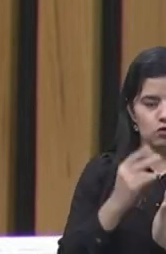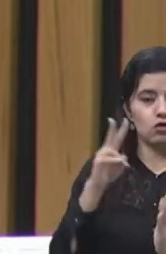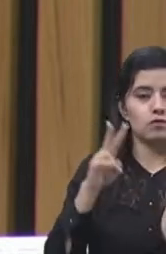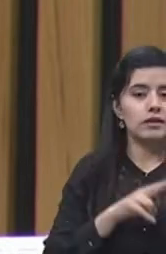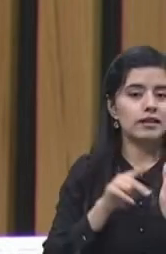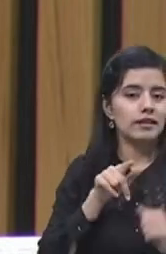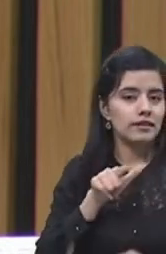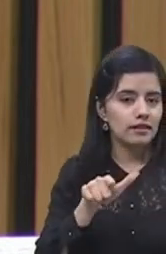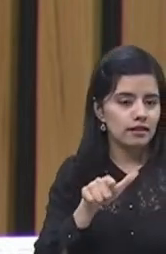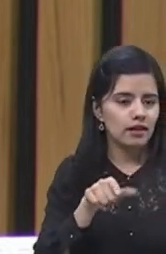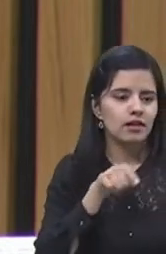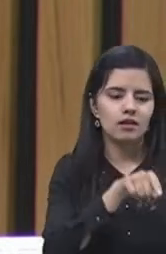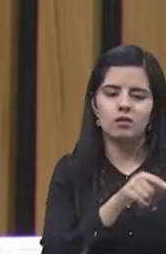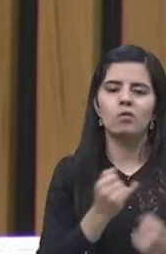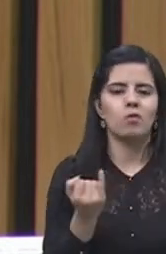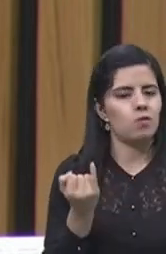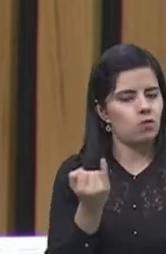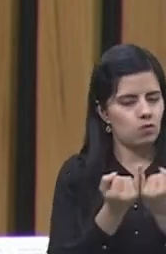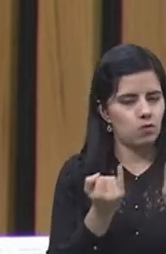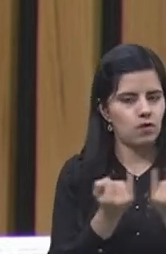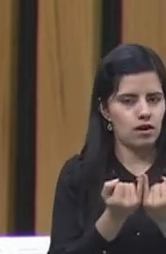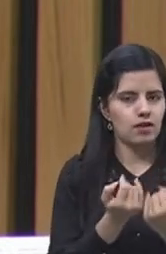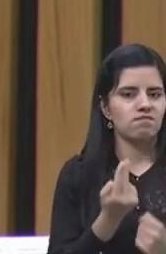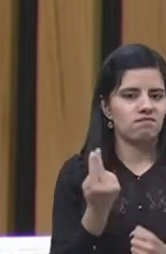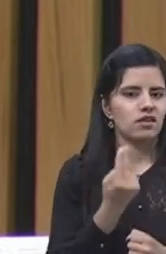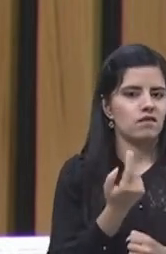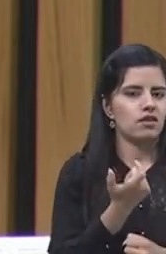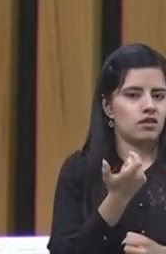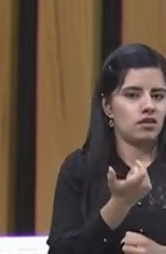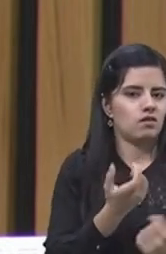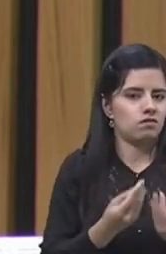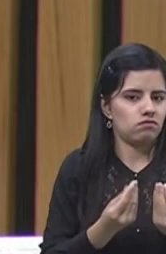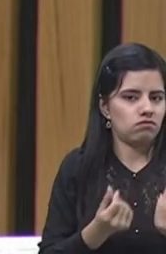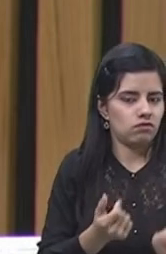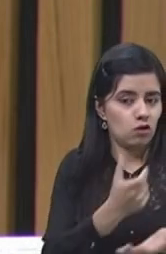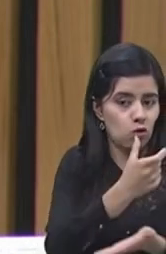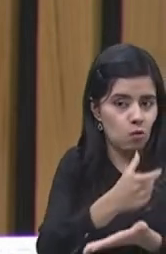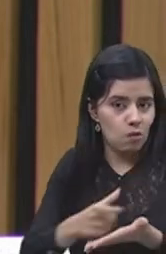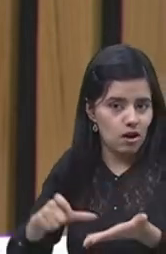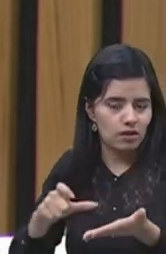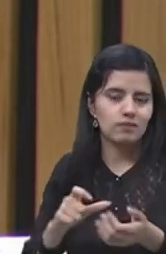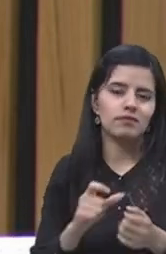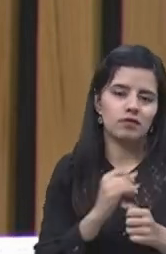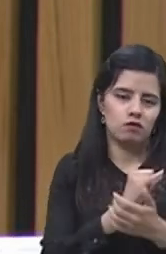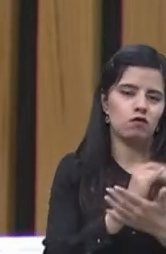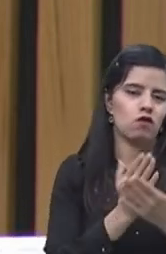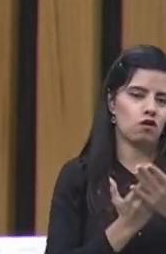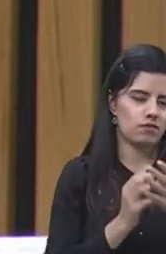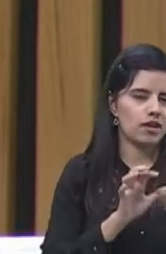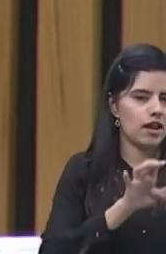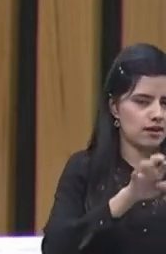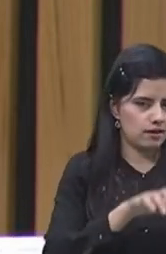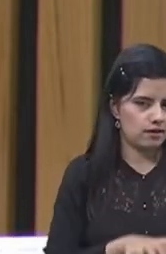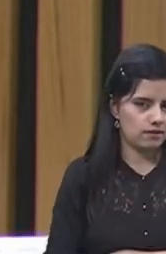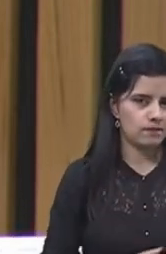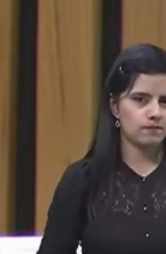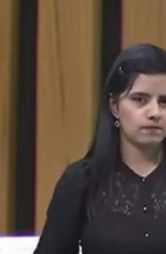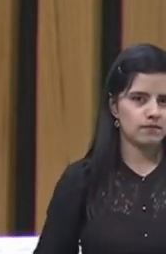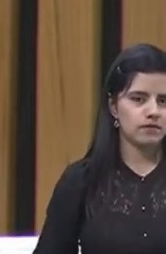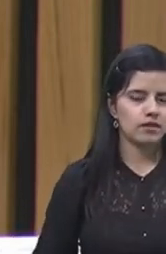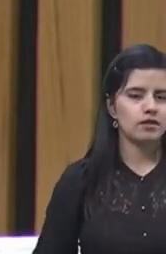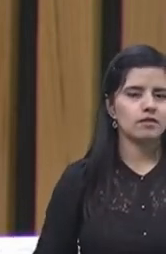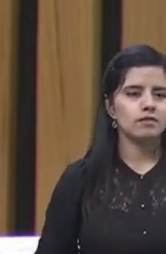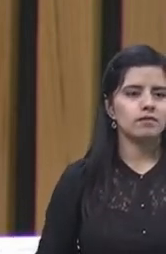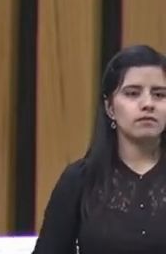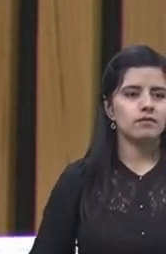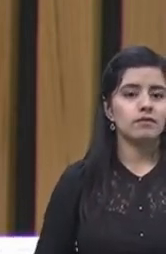a gobernador por Michoacán. Estuvo Mario Delgado ahí, afuera del INE, y aseguró que el INE ya iba a caer, y lo mismo